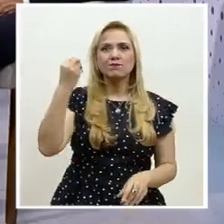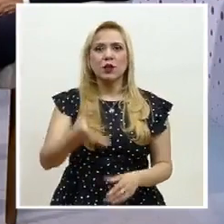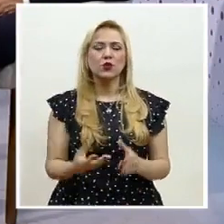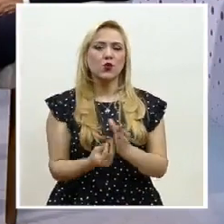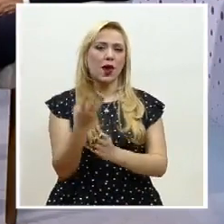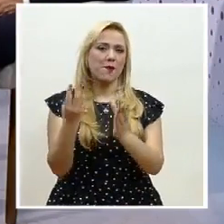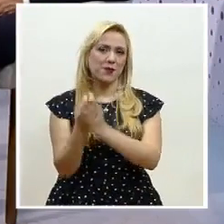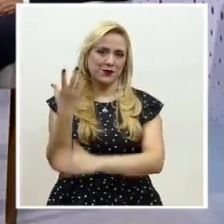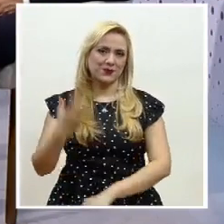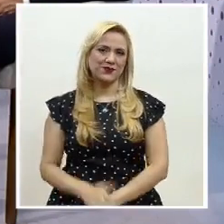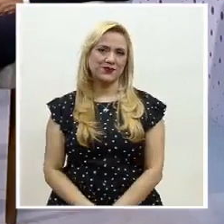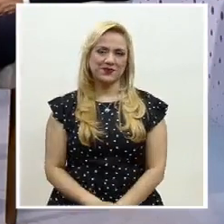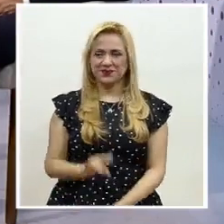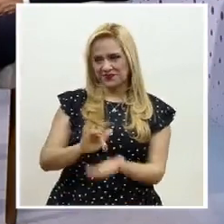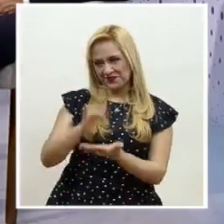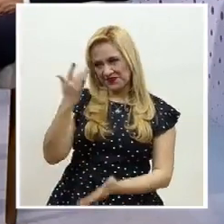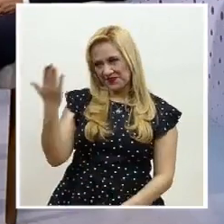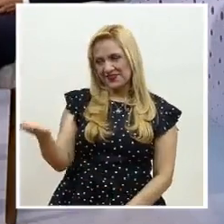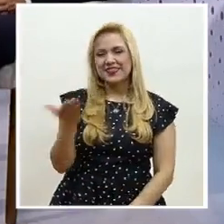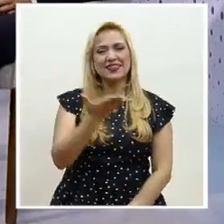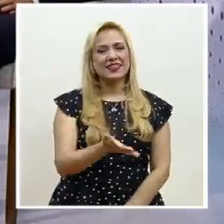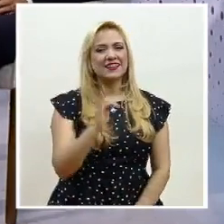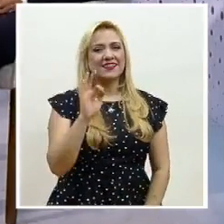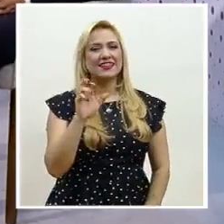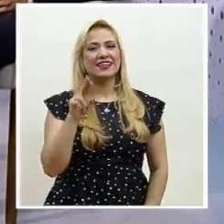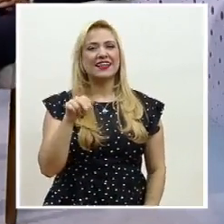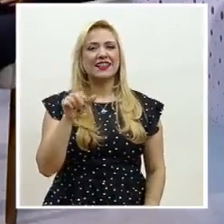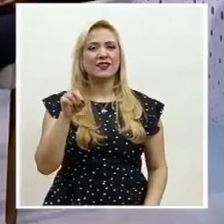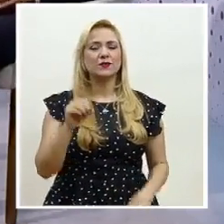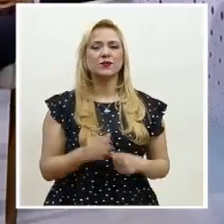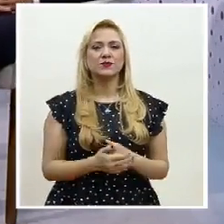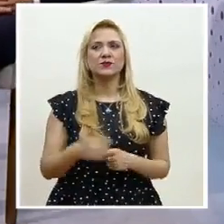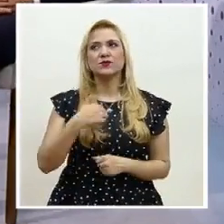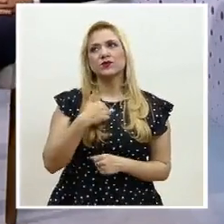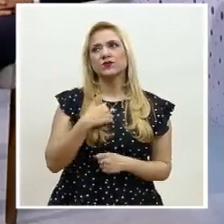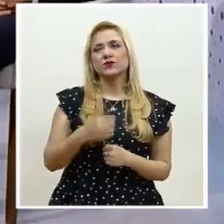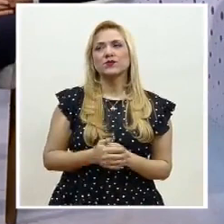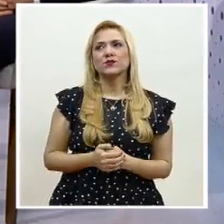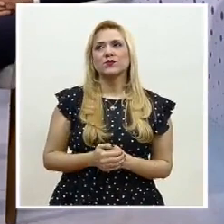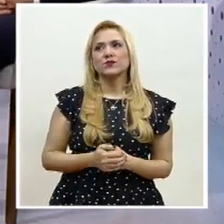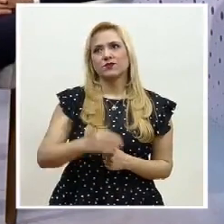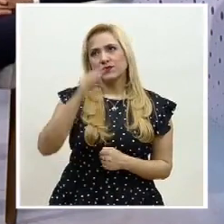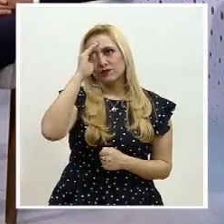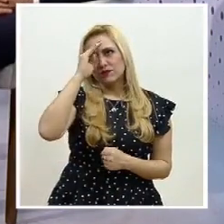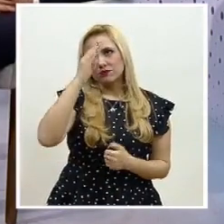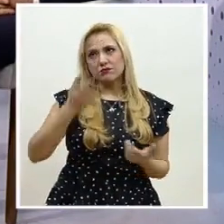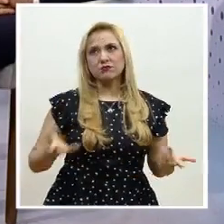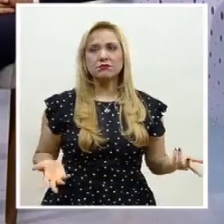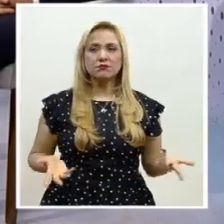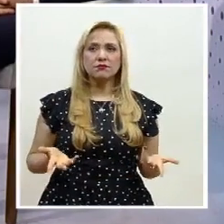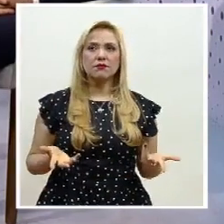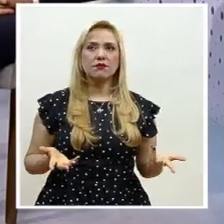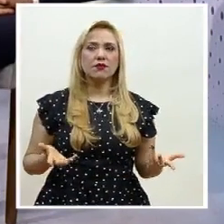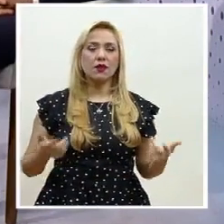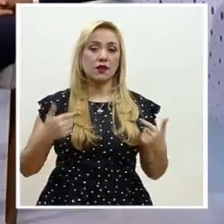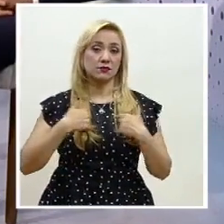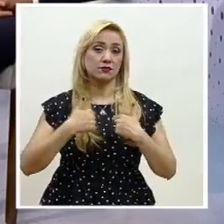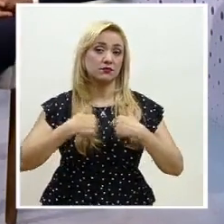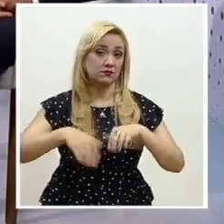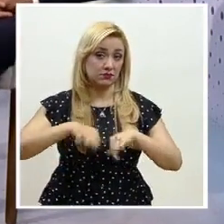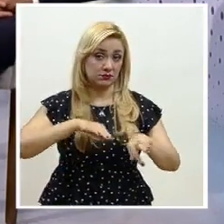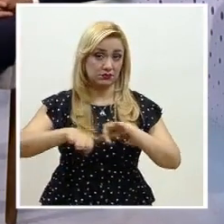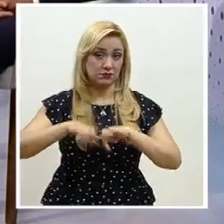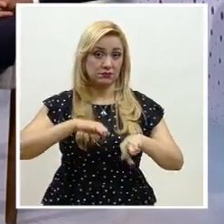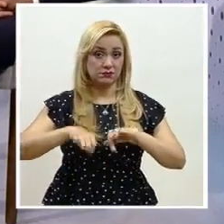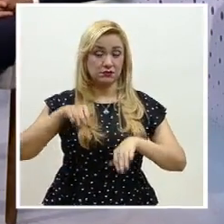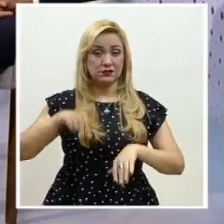bien. Pues muchas gracias, Juan Jaime. Fernando, por favor. Yo en la misma línea que Gaby, Juan Jaime, creo que el papel que hacemos nosotros los secretarios de